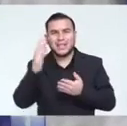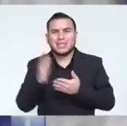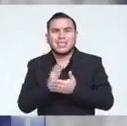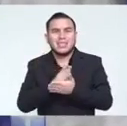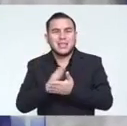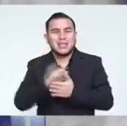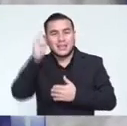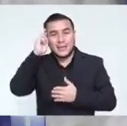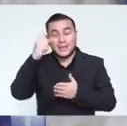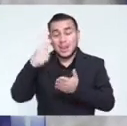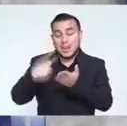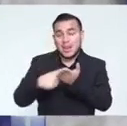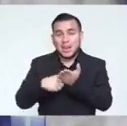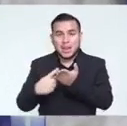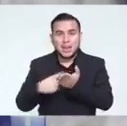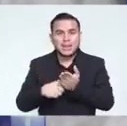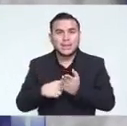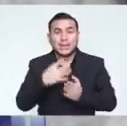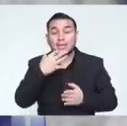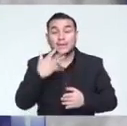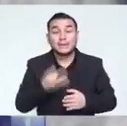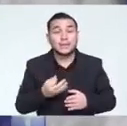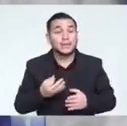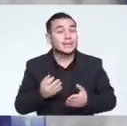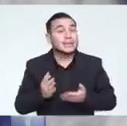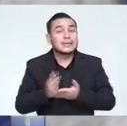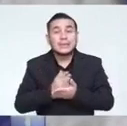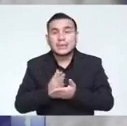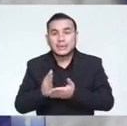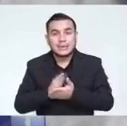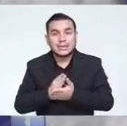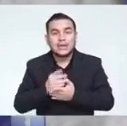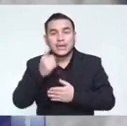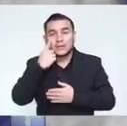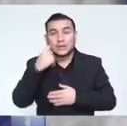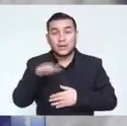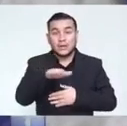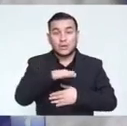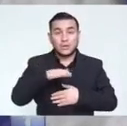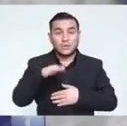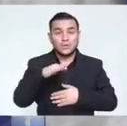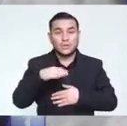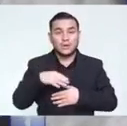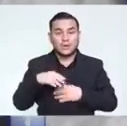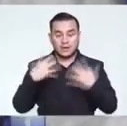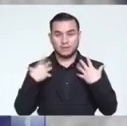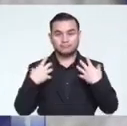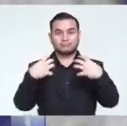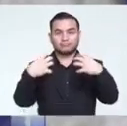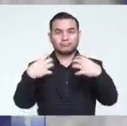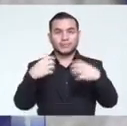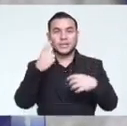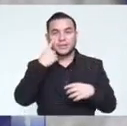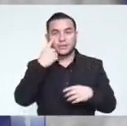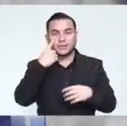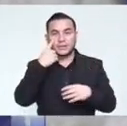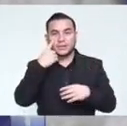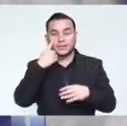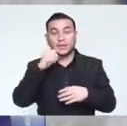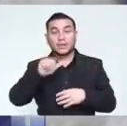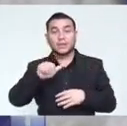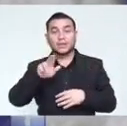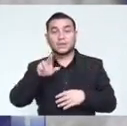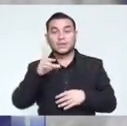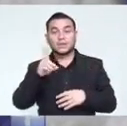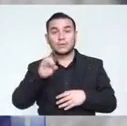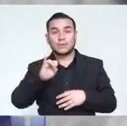se está platicando. Y el hecho es de que no estamos ni siquiera en el Salón Azul. Ahora resulta que el auditorio de enfrente de la Casa